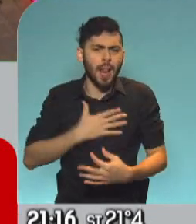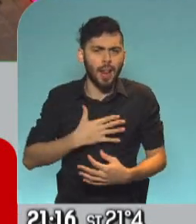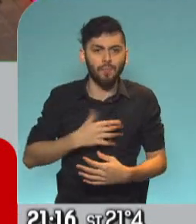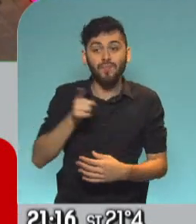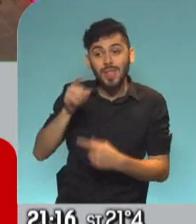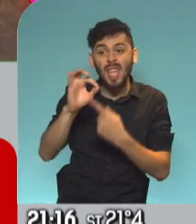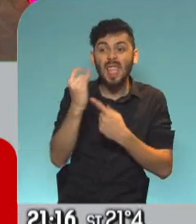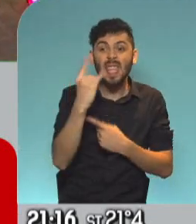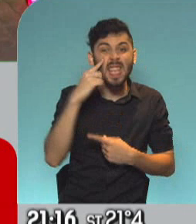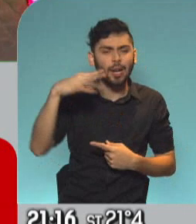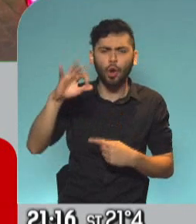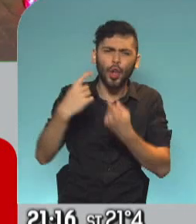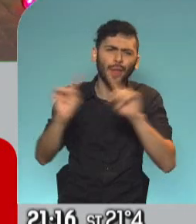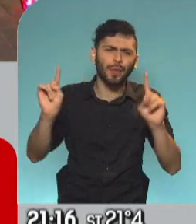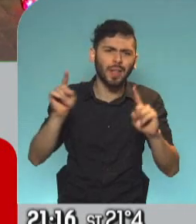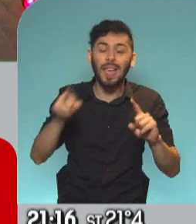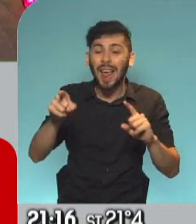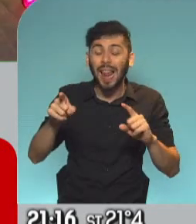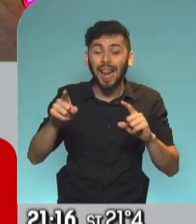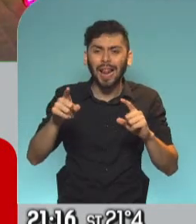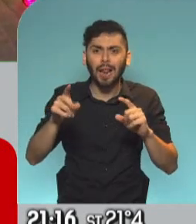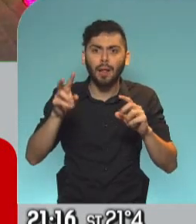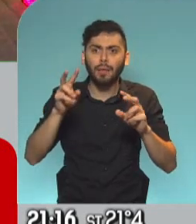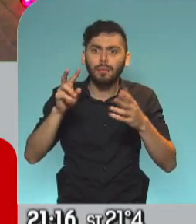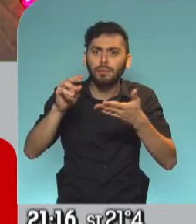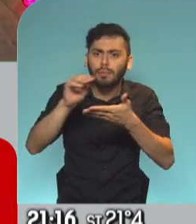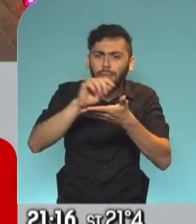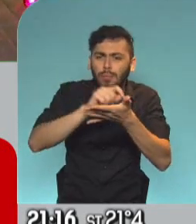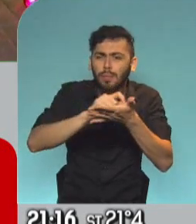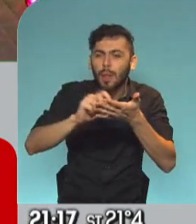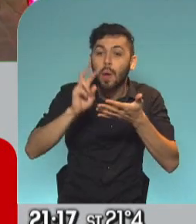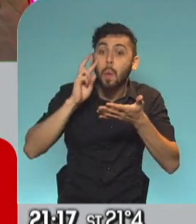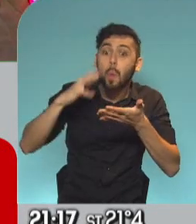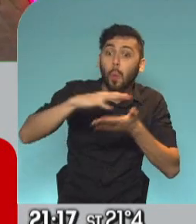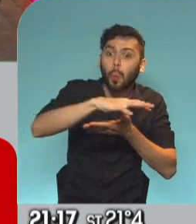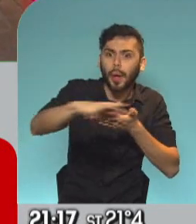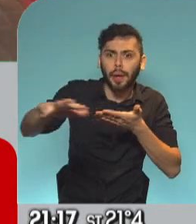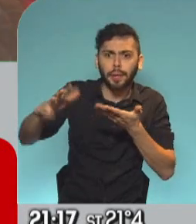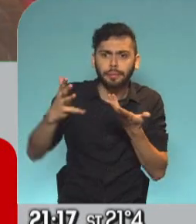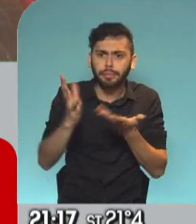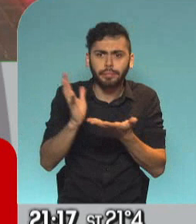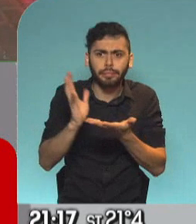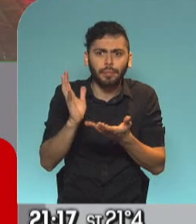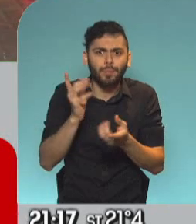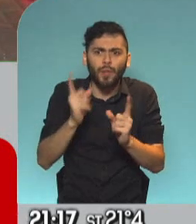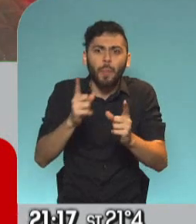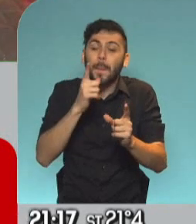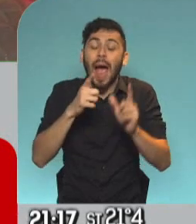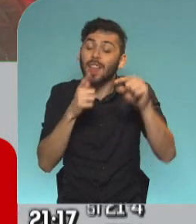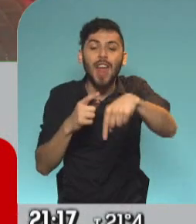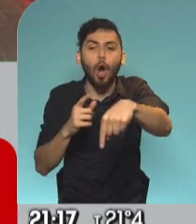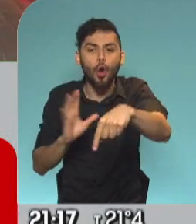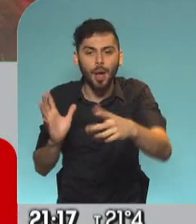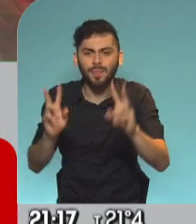una forma de ver las cosas que trascienden en cualquier época. No importa que los leas hoy, siguen siendo actuales. Se sigue hablando